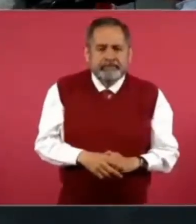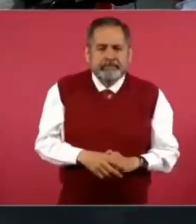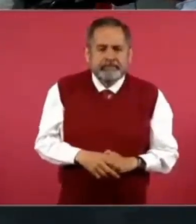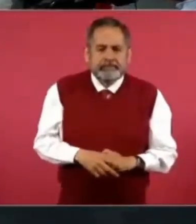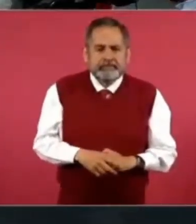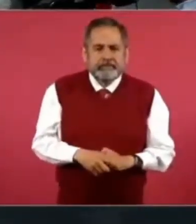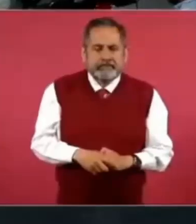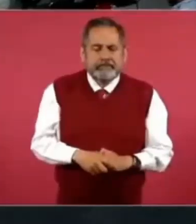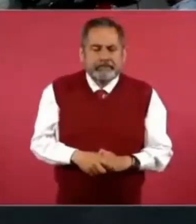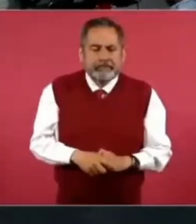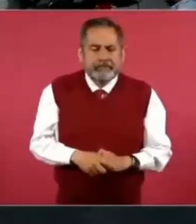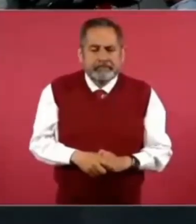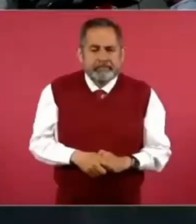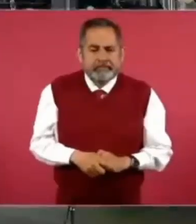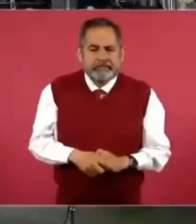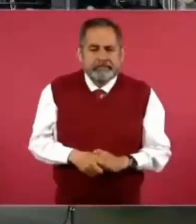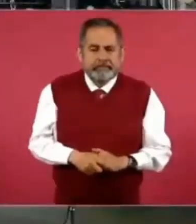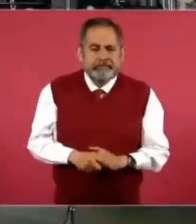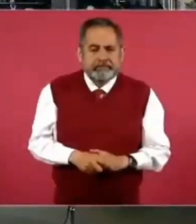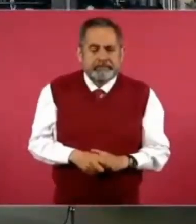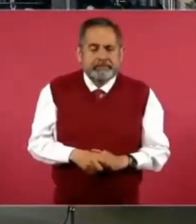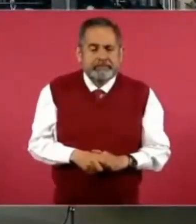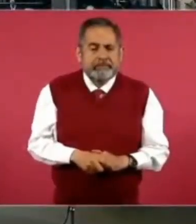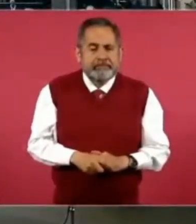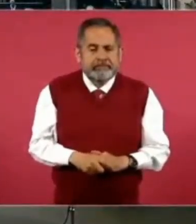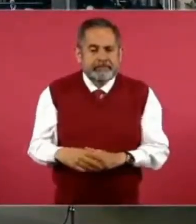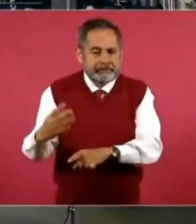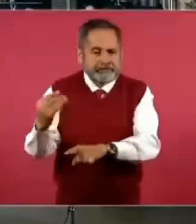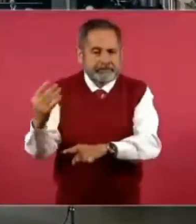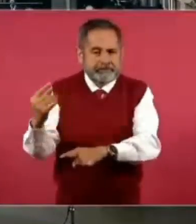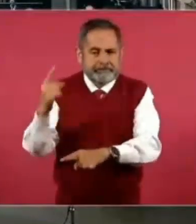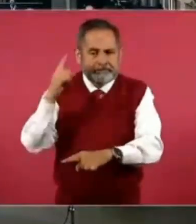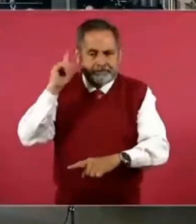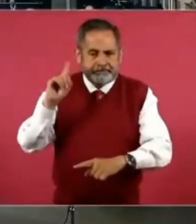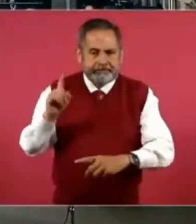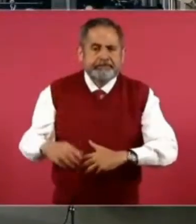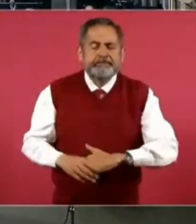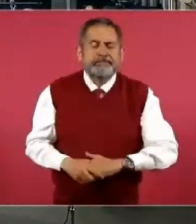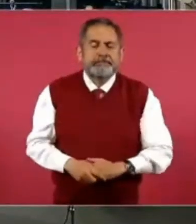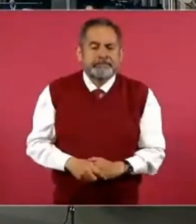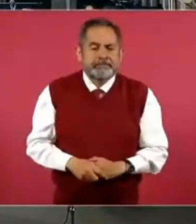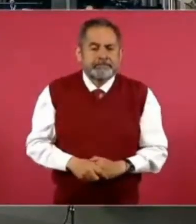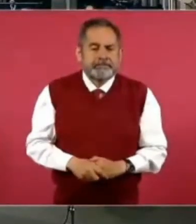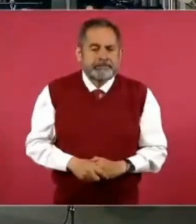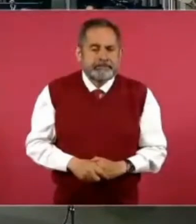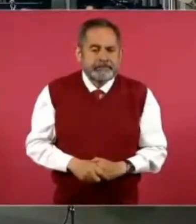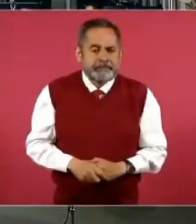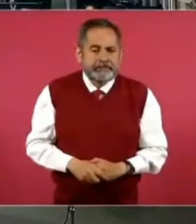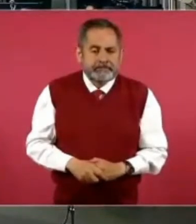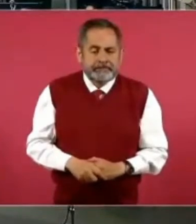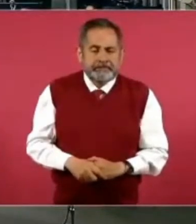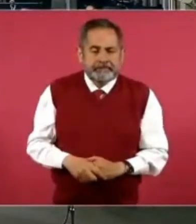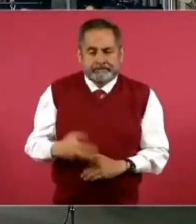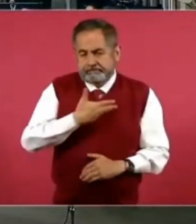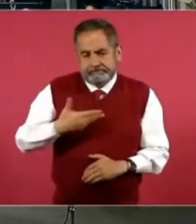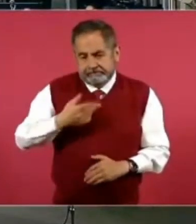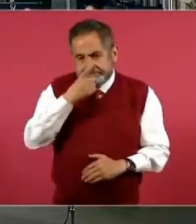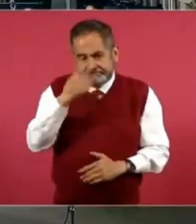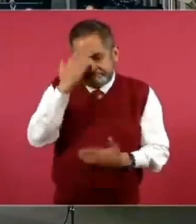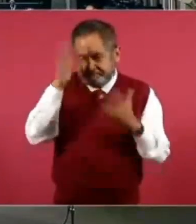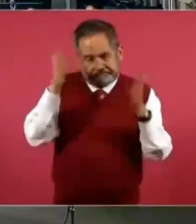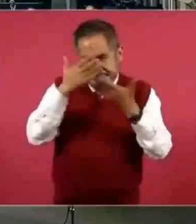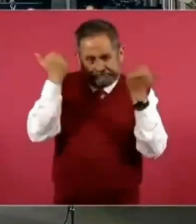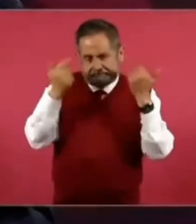que dice que no hubo intervención de ningún agente de Estados Unidos? También él sostiene que... ¿Quién sabe?